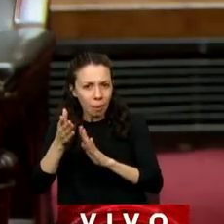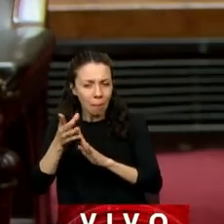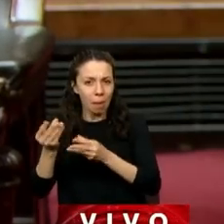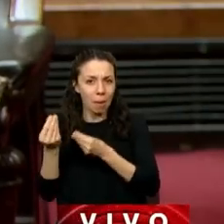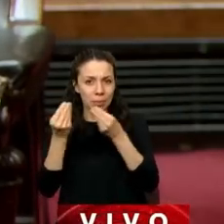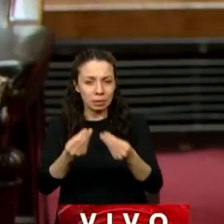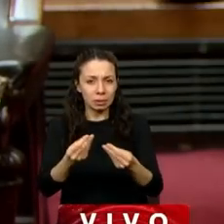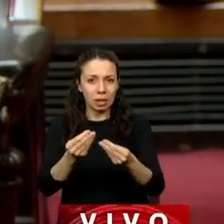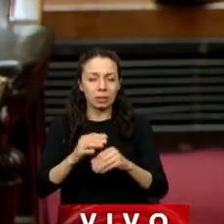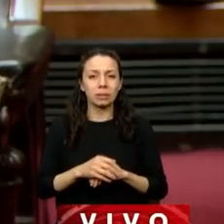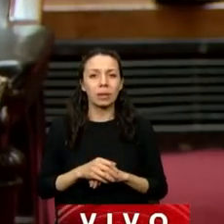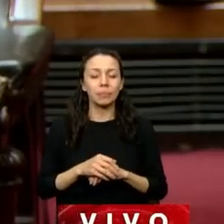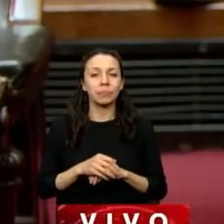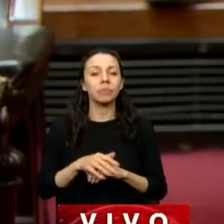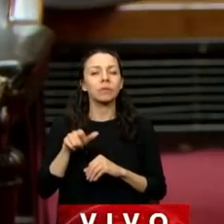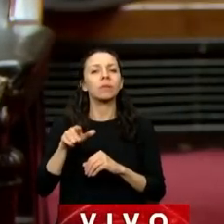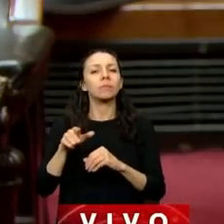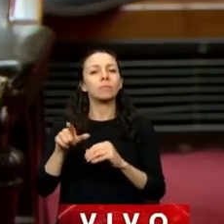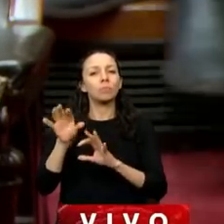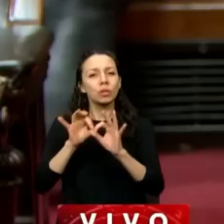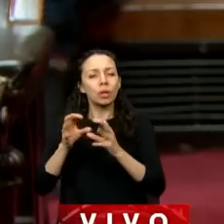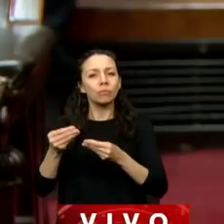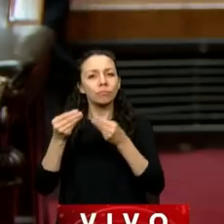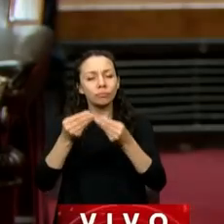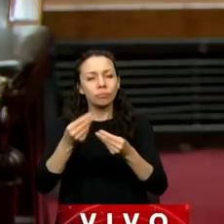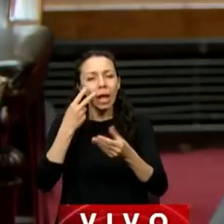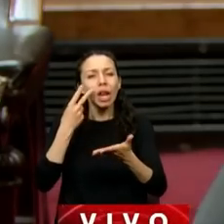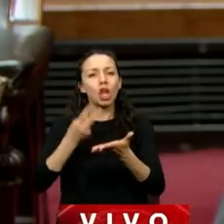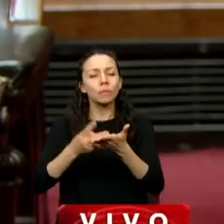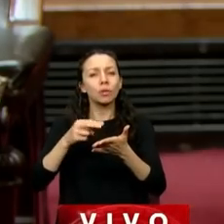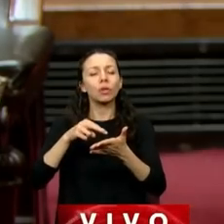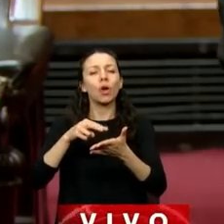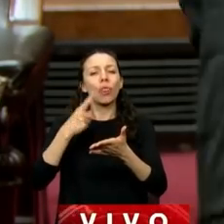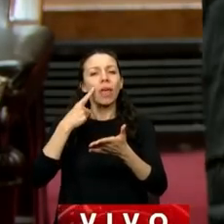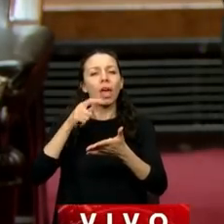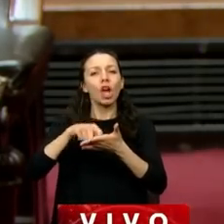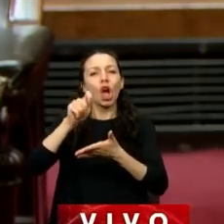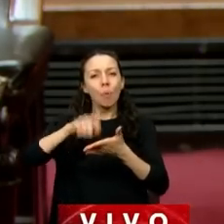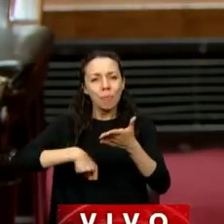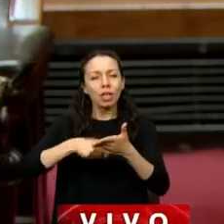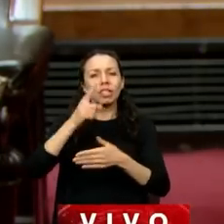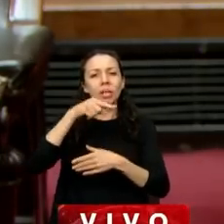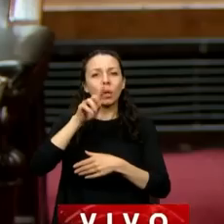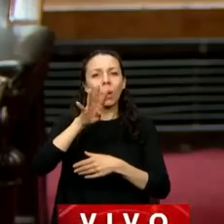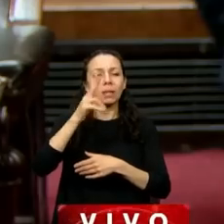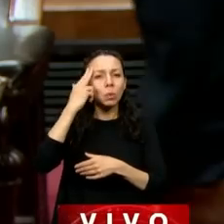presentado, que es el reconocimiento del convenio 149 de la OIT,